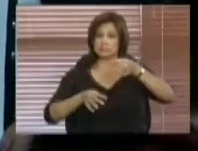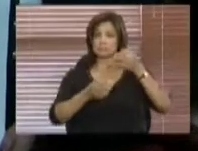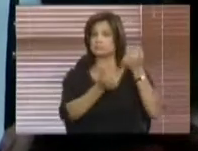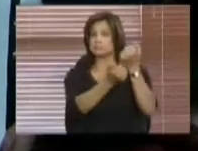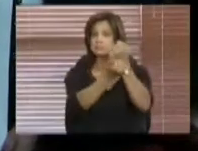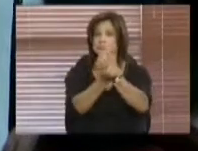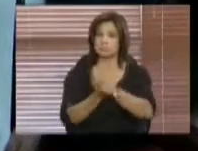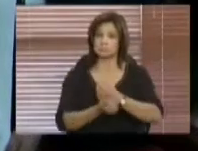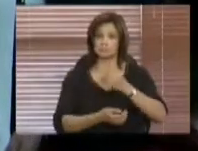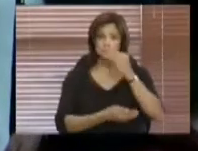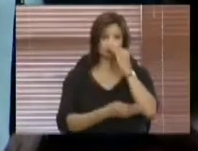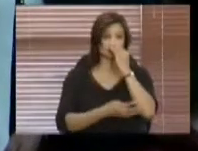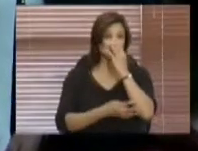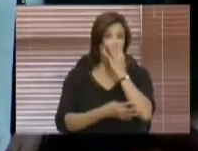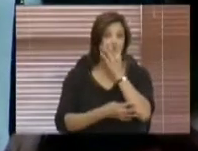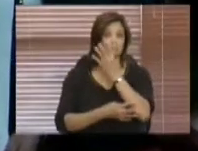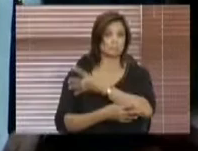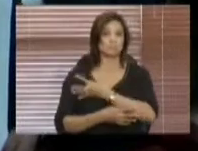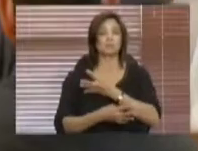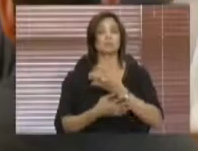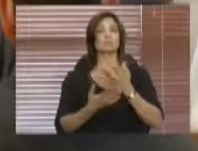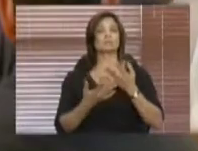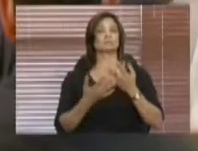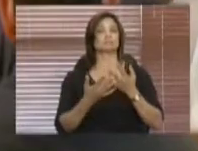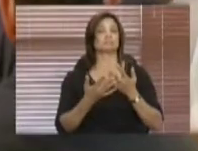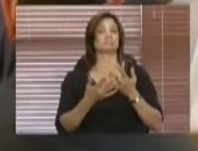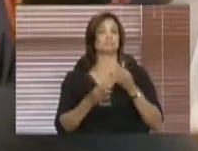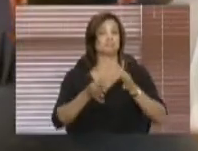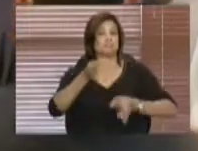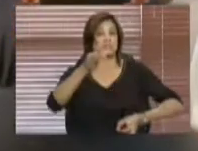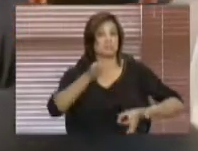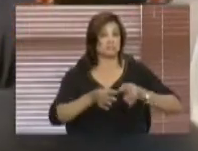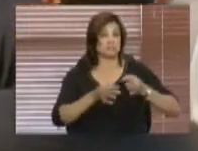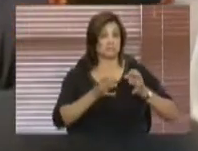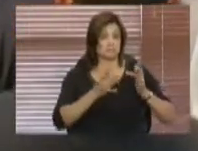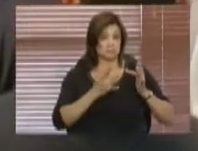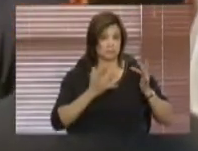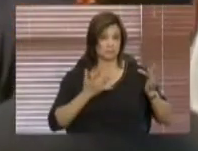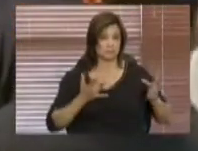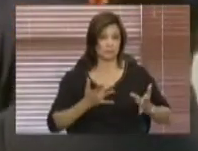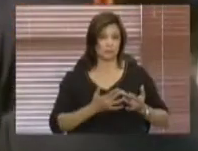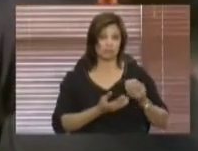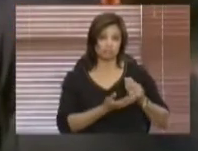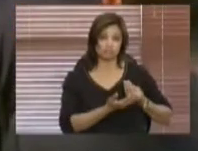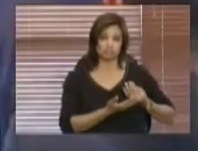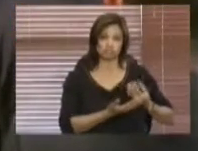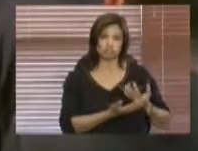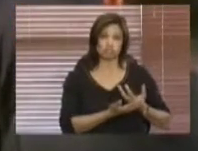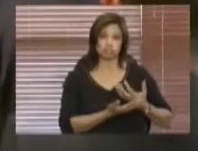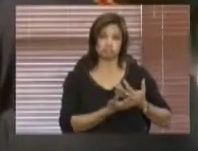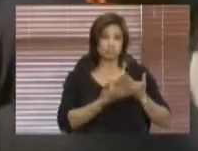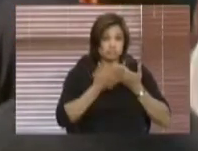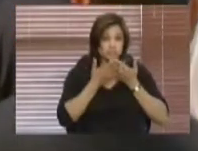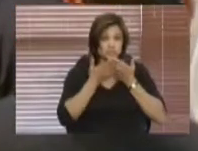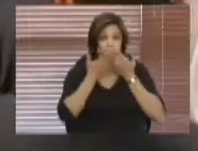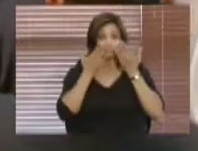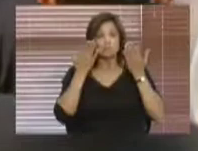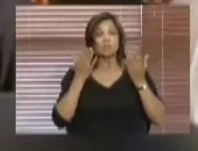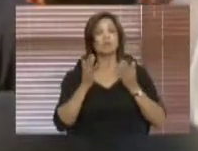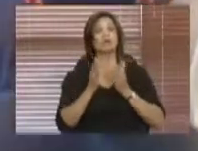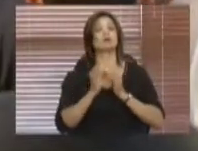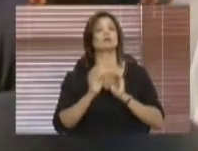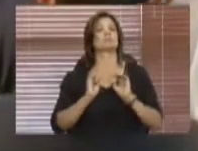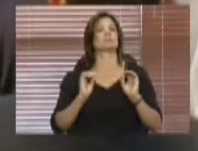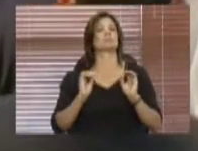es esclavo, indolente y servil, si en su pecho la llama no